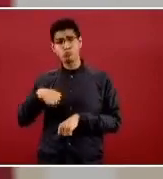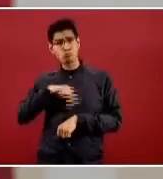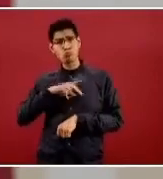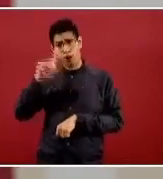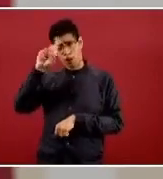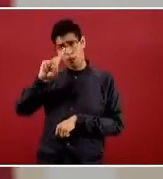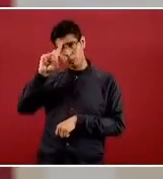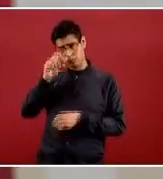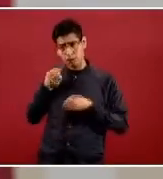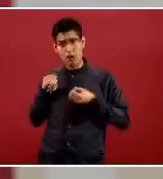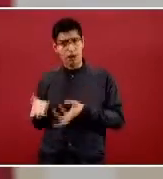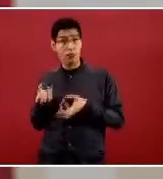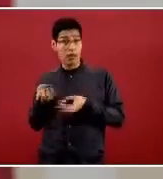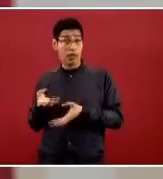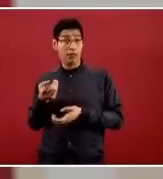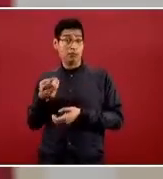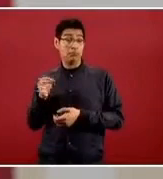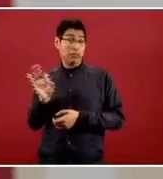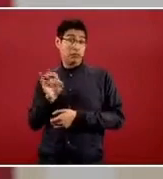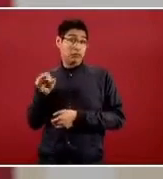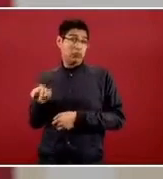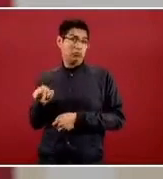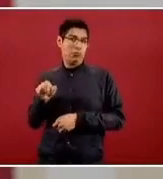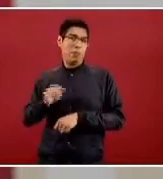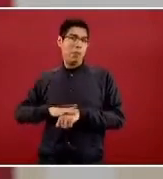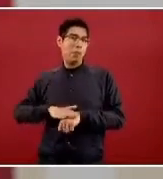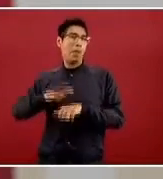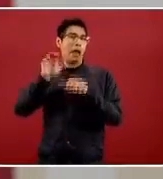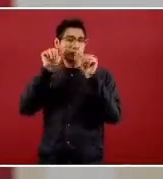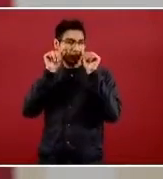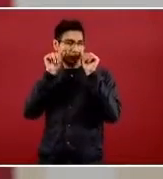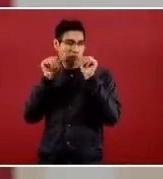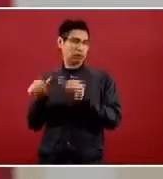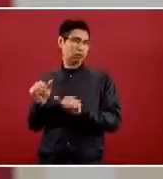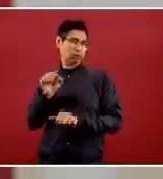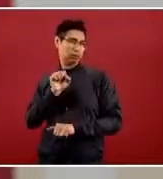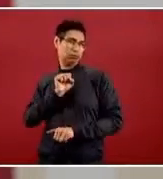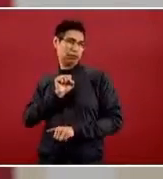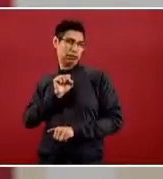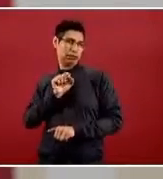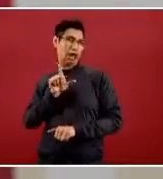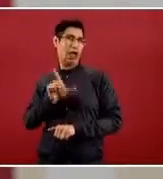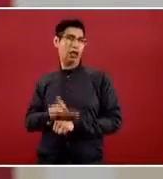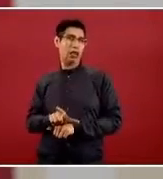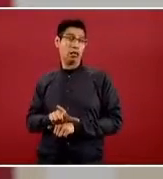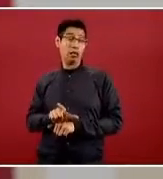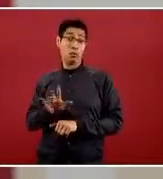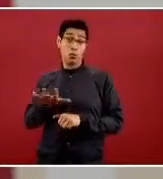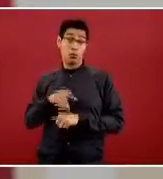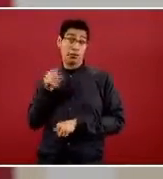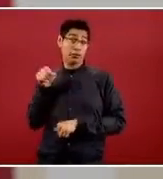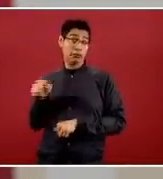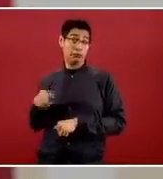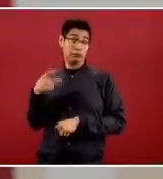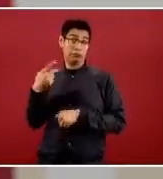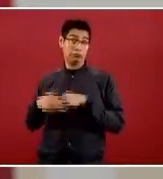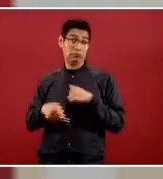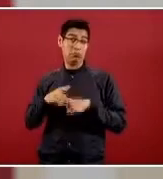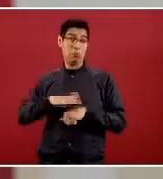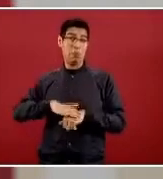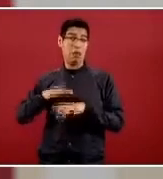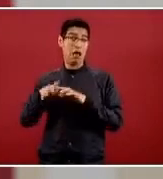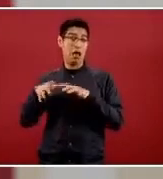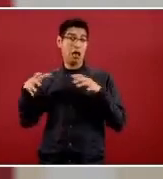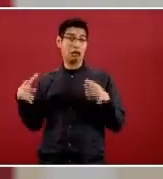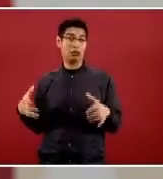requiere de alguna atención específica por encontrarse dentro de algún grupo de mayor riesgo, y